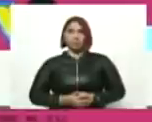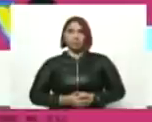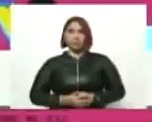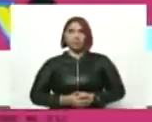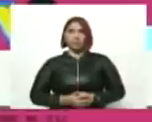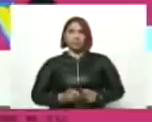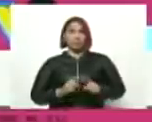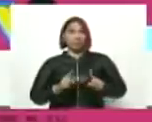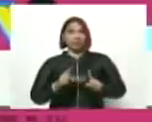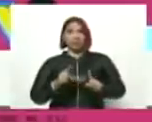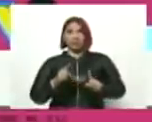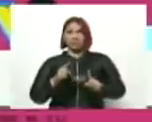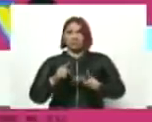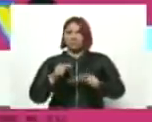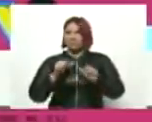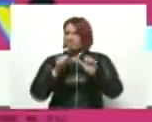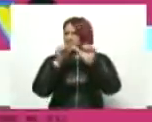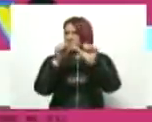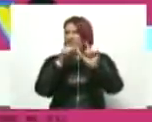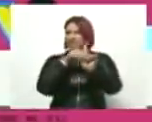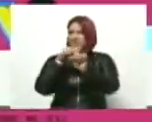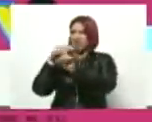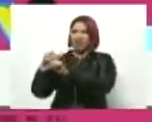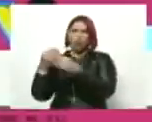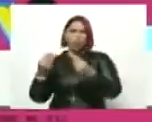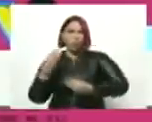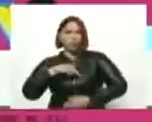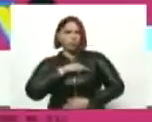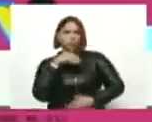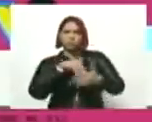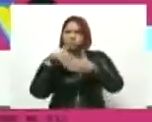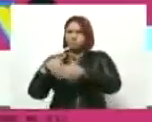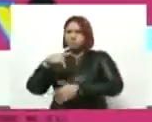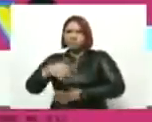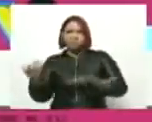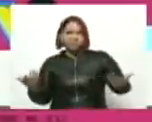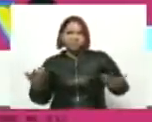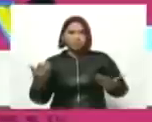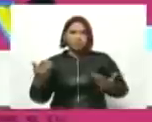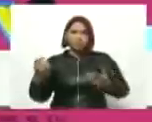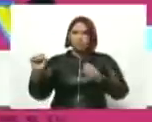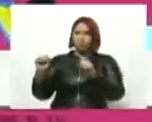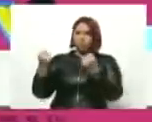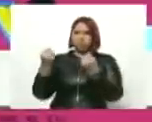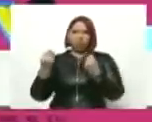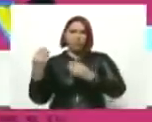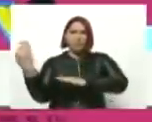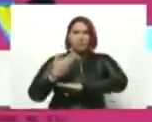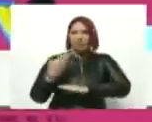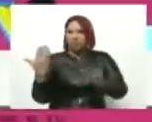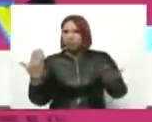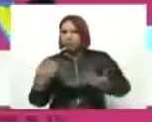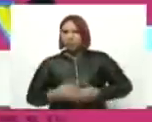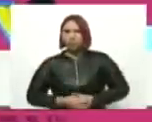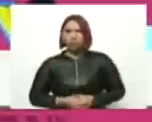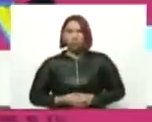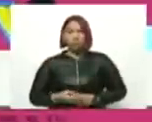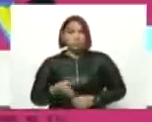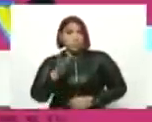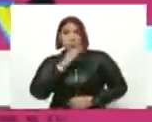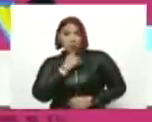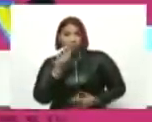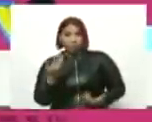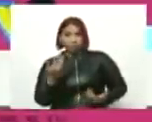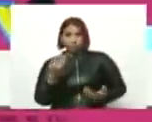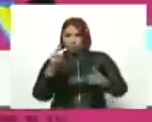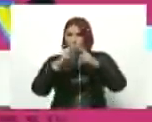Porque si ellos siguen atacando, ¿cómo nosotros vamos a hacer elecciones aquí, verdad? Entonces siguen bloqueándonos, nos siguen sancionando. Y si no reconocen